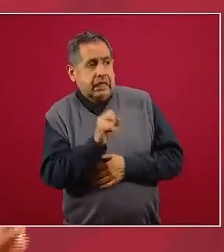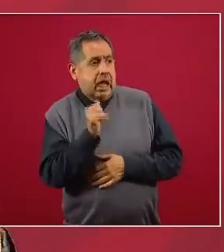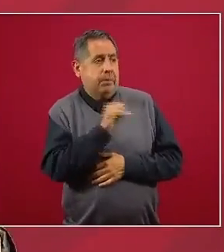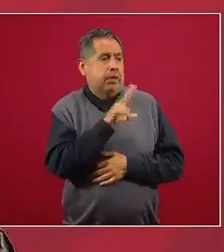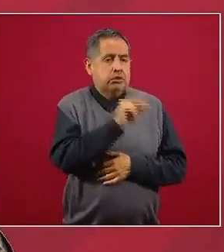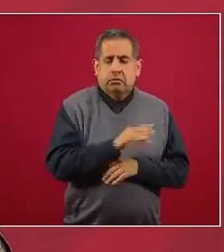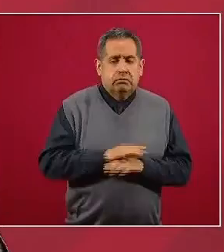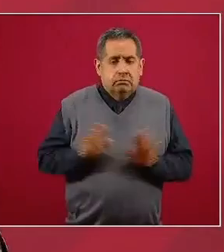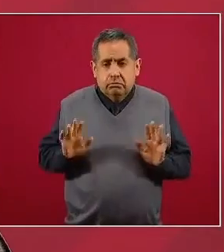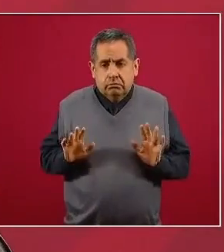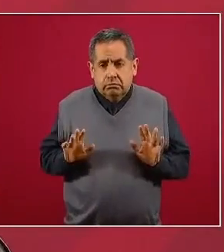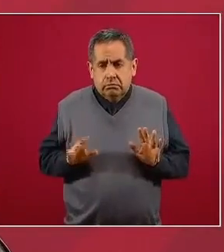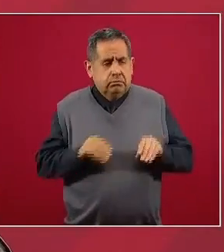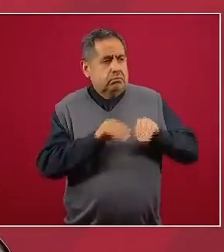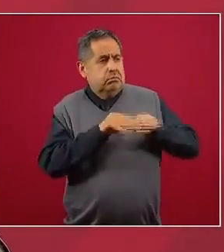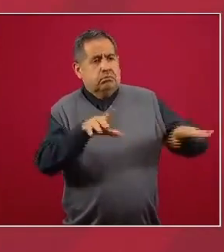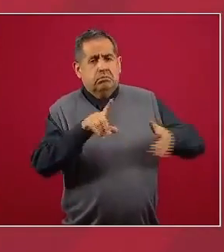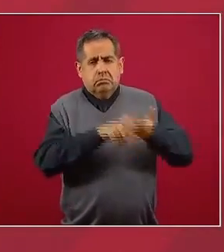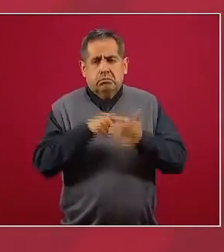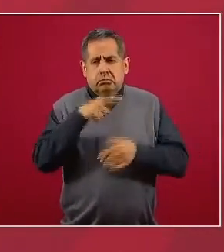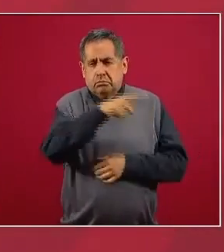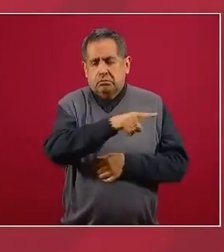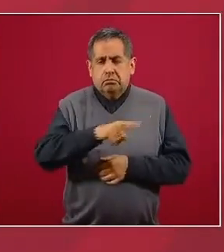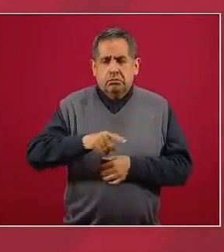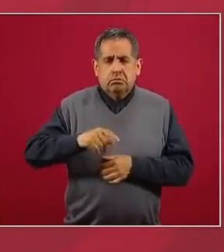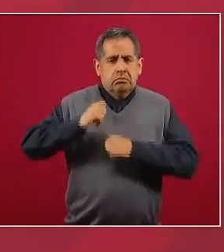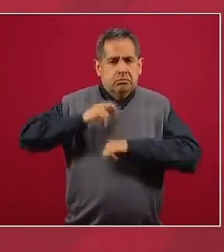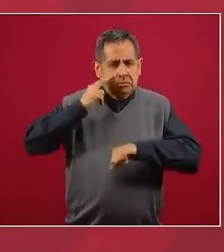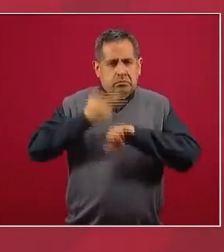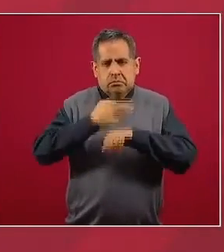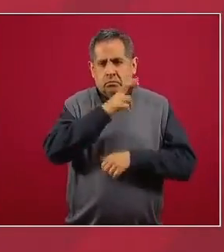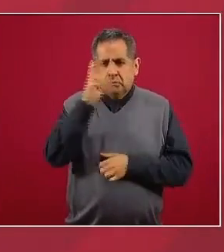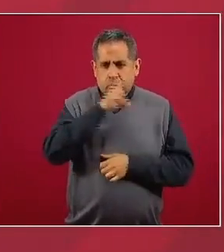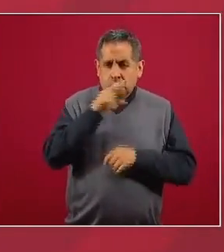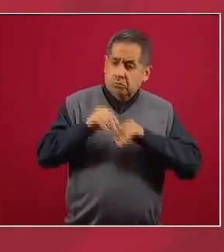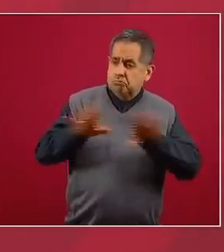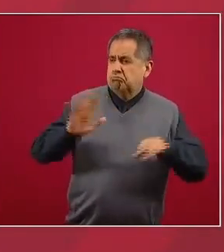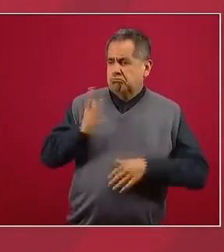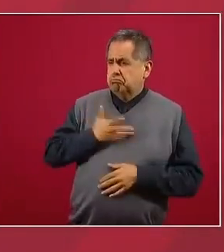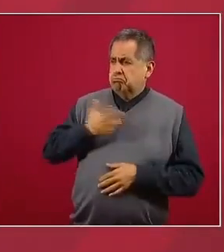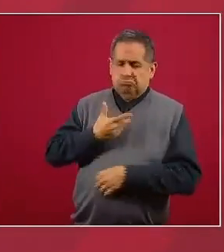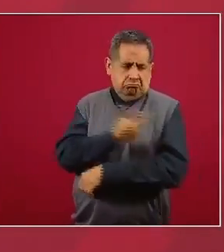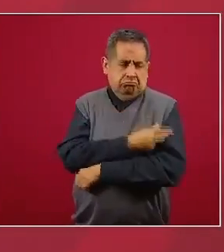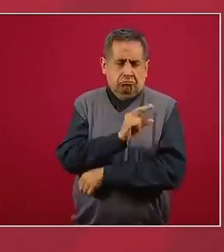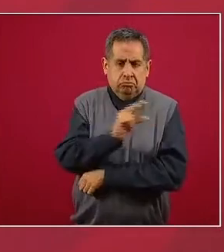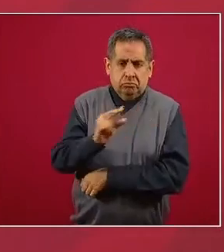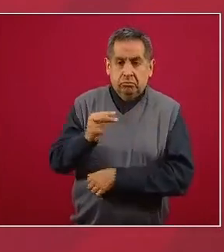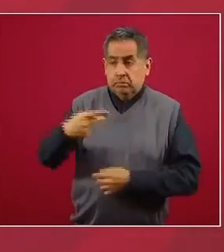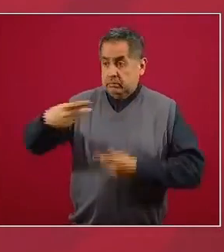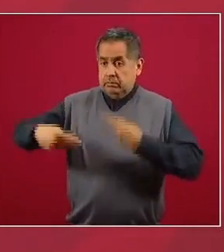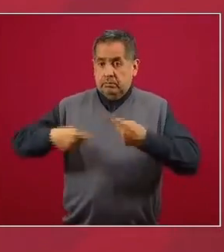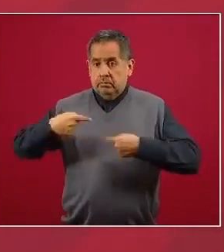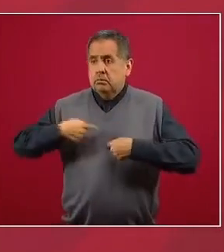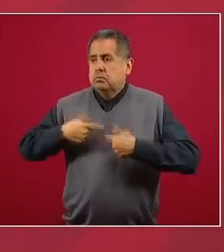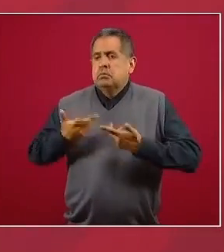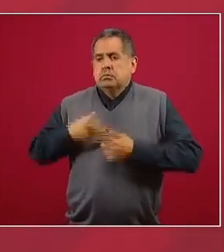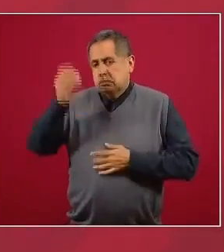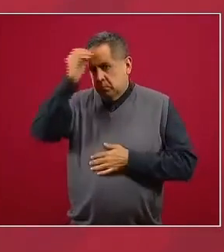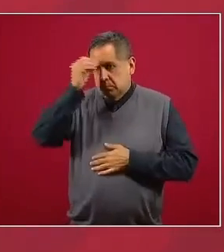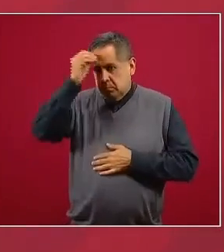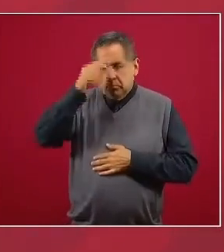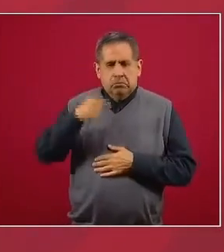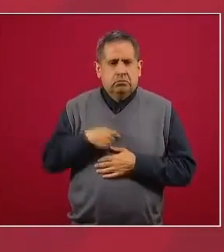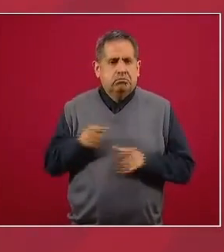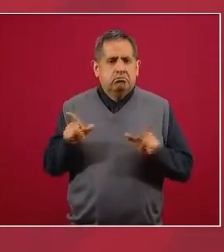la noticia en voz del propio premier ruso de que tenían la vacuna, aquí me preguntaron que cuál era nuestra opinión.